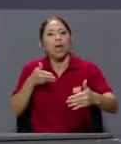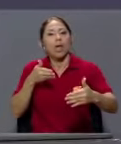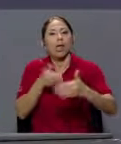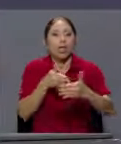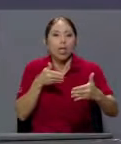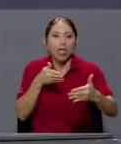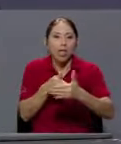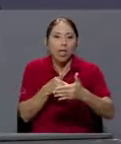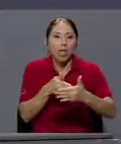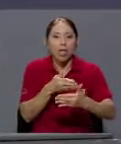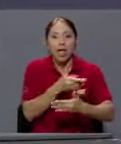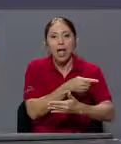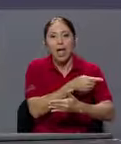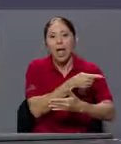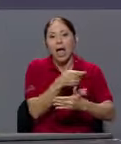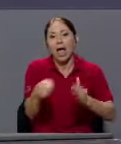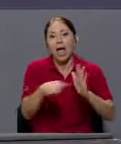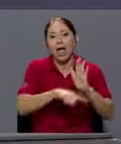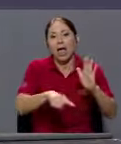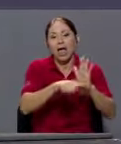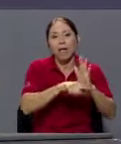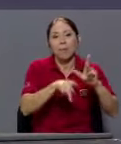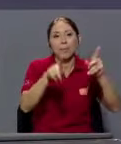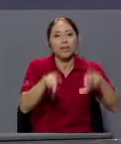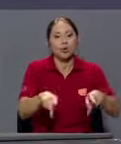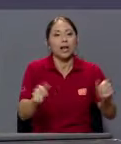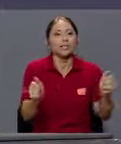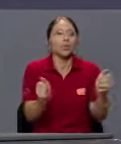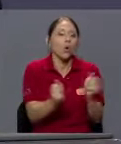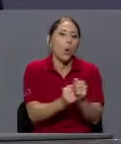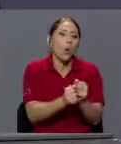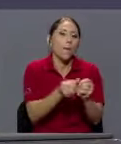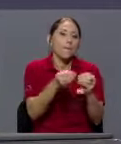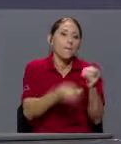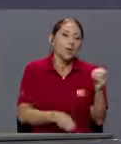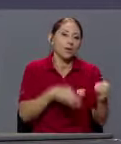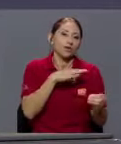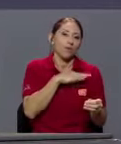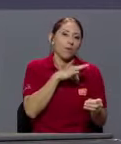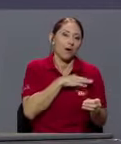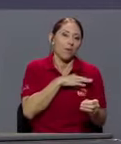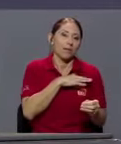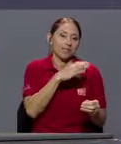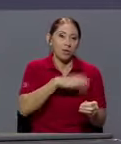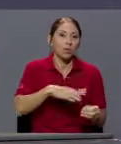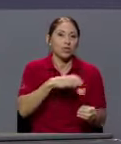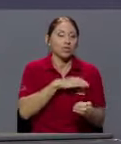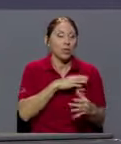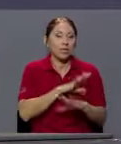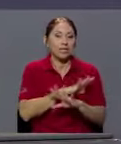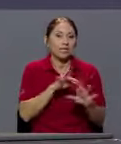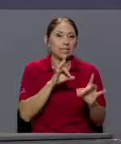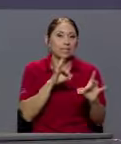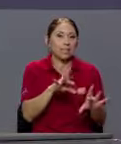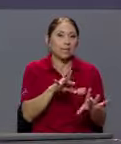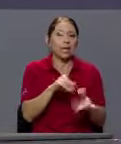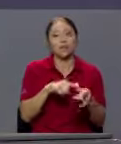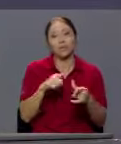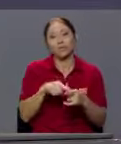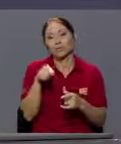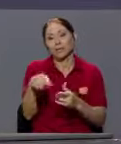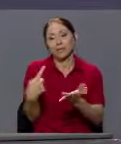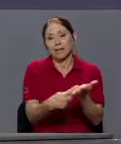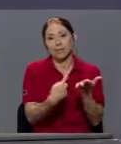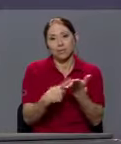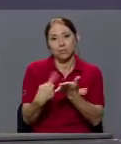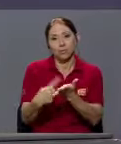aquellos que tienen menos condiciones o condiciones de aprendizaje menos favorables que otro. Y es allí donde, sin duda alguna,